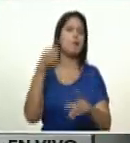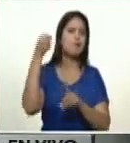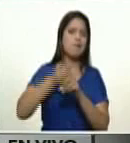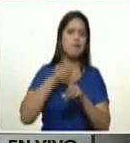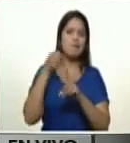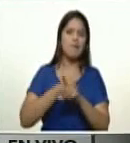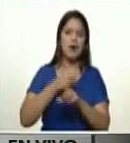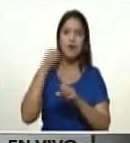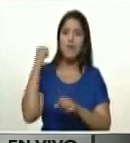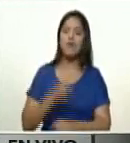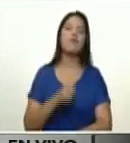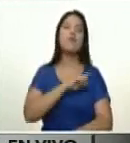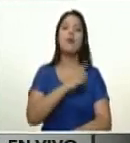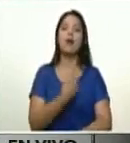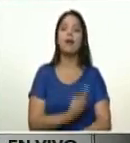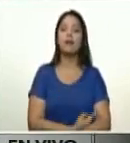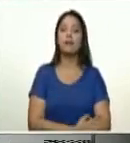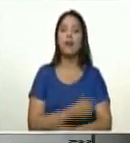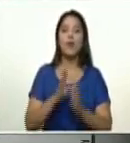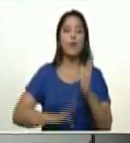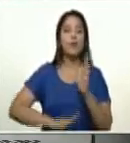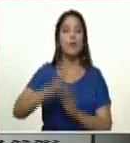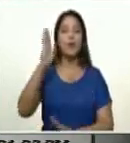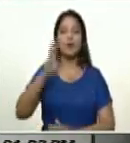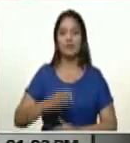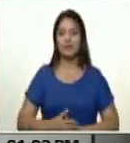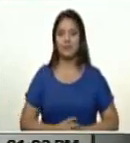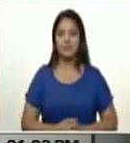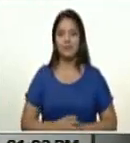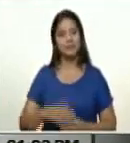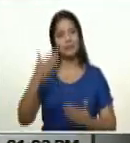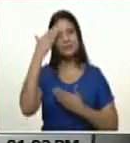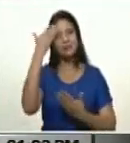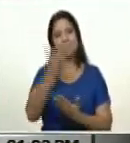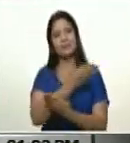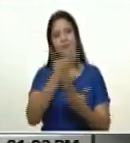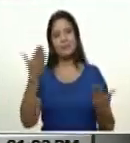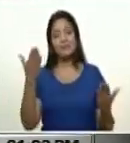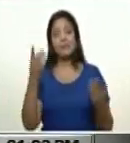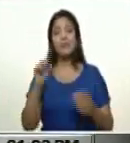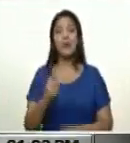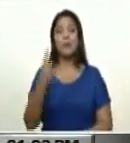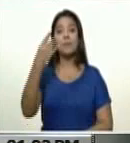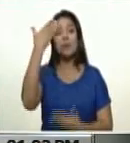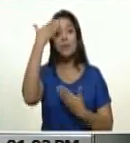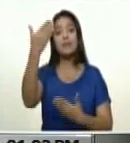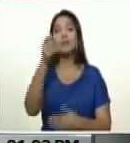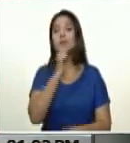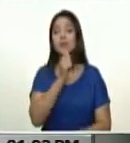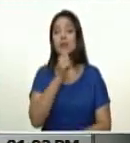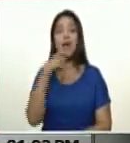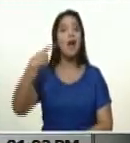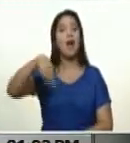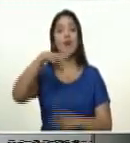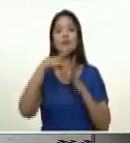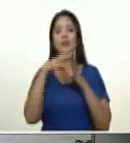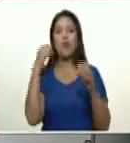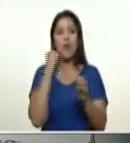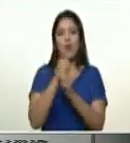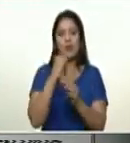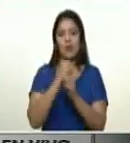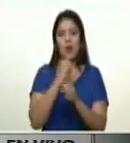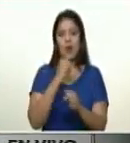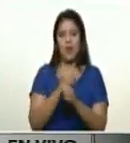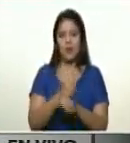raíces profundas y creciendo. Por eso mi saludo, primer saludo es a los trabajadores, a las trabajadoras, a